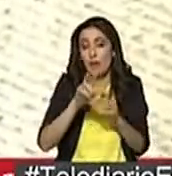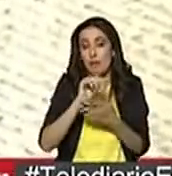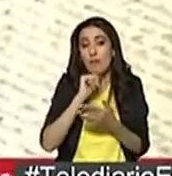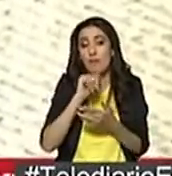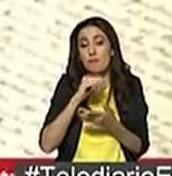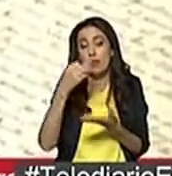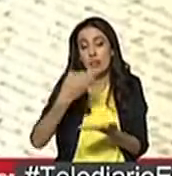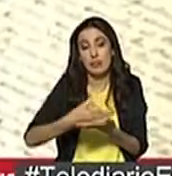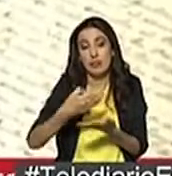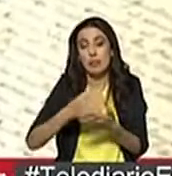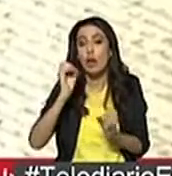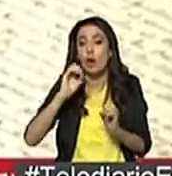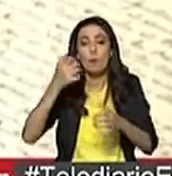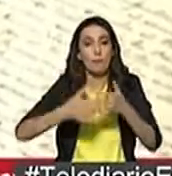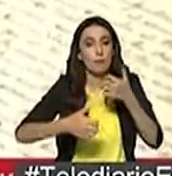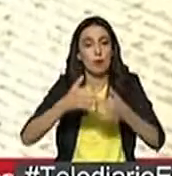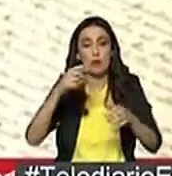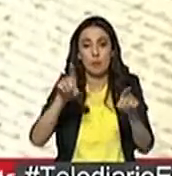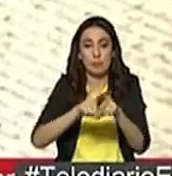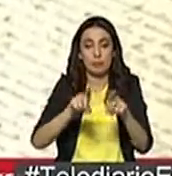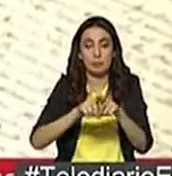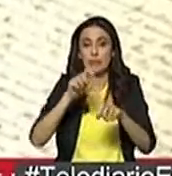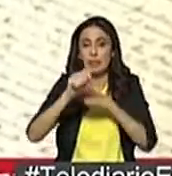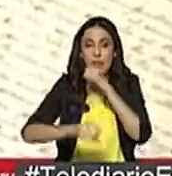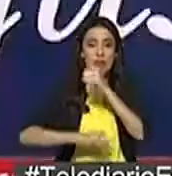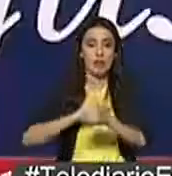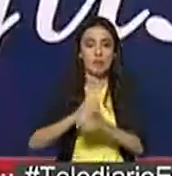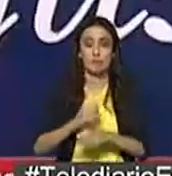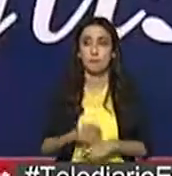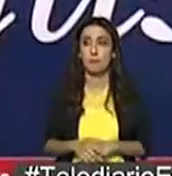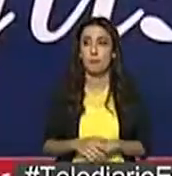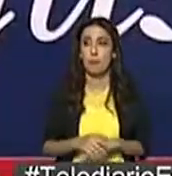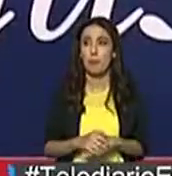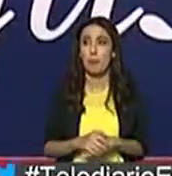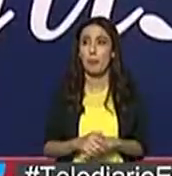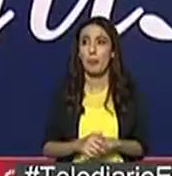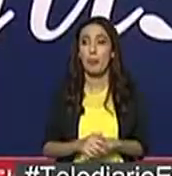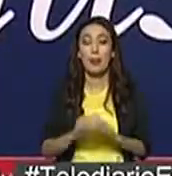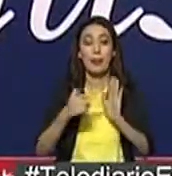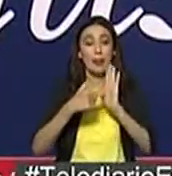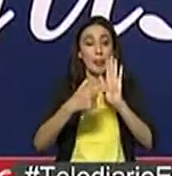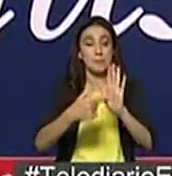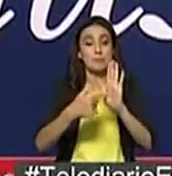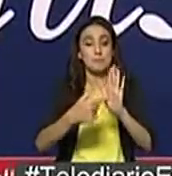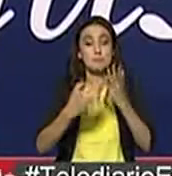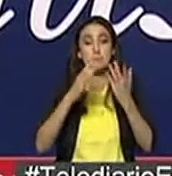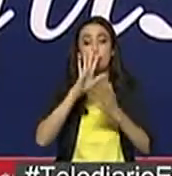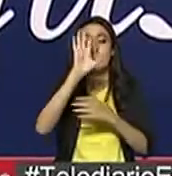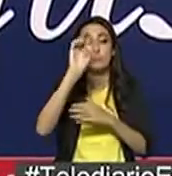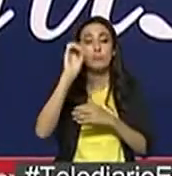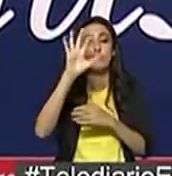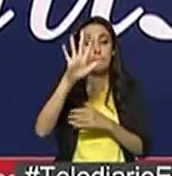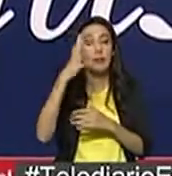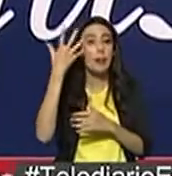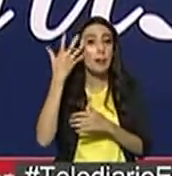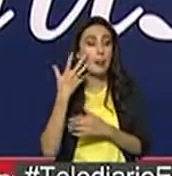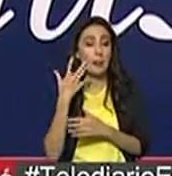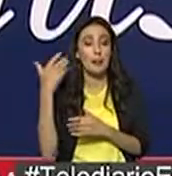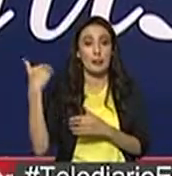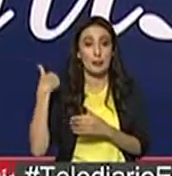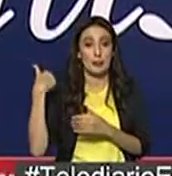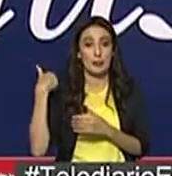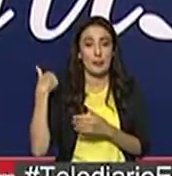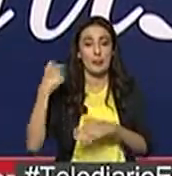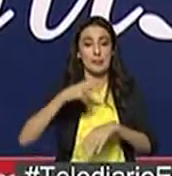una grave durante el mismo año en el ámbito disciplinario. Se establecen 5 días plazo para que de la unidad de talento